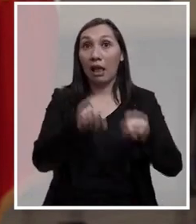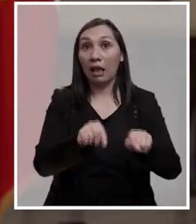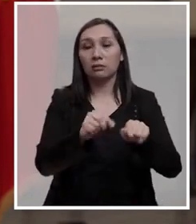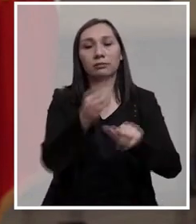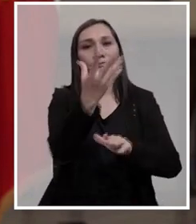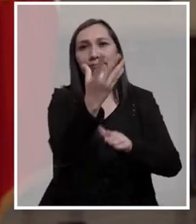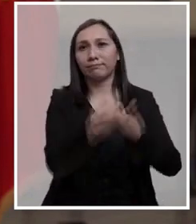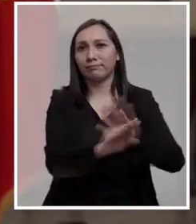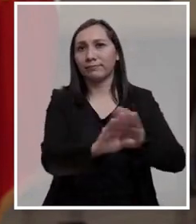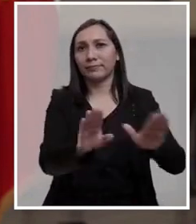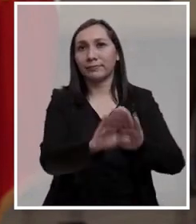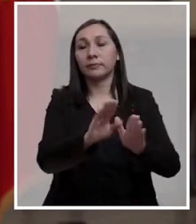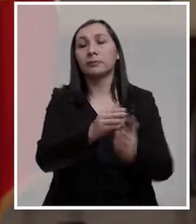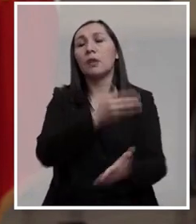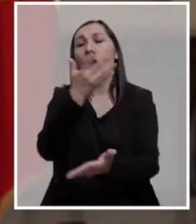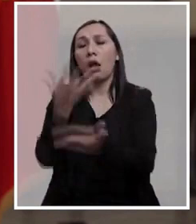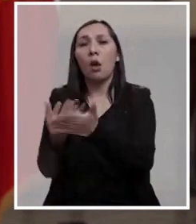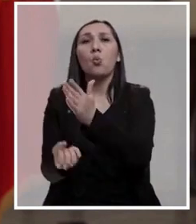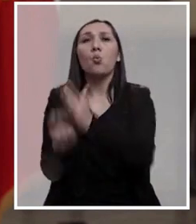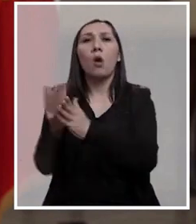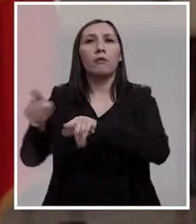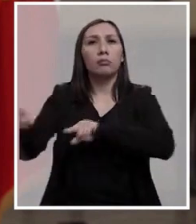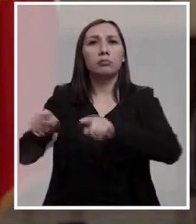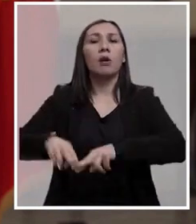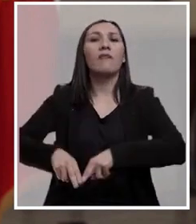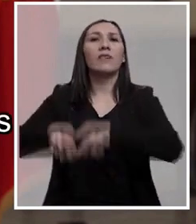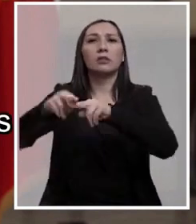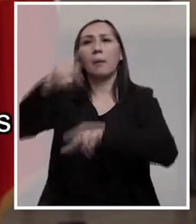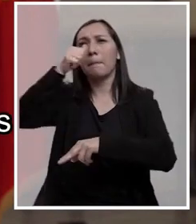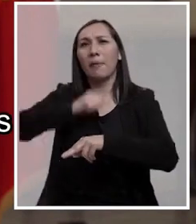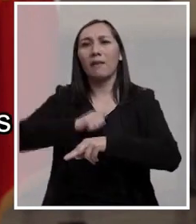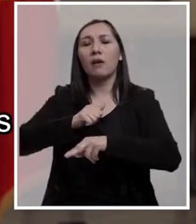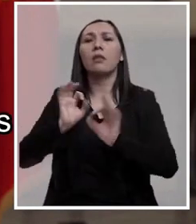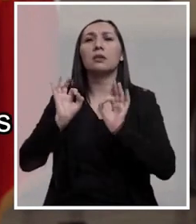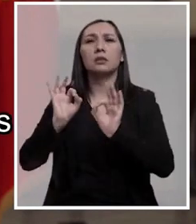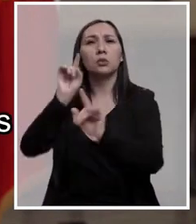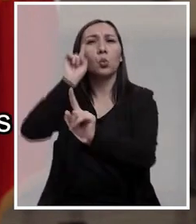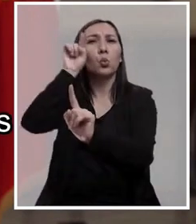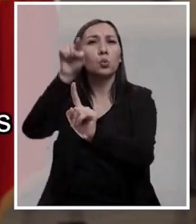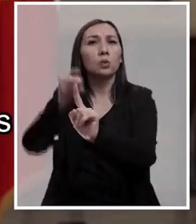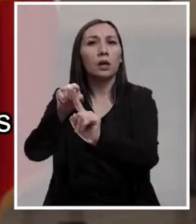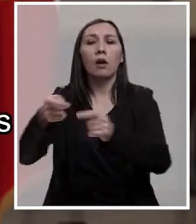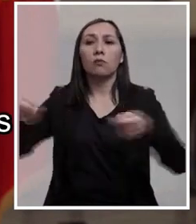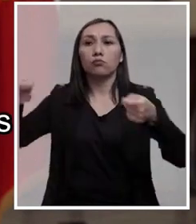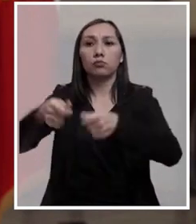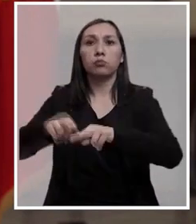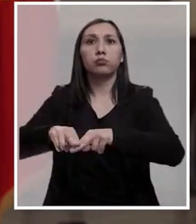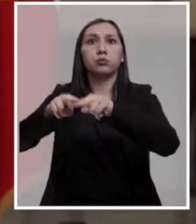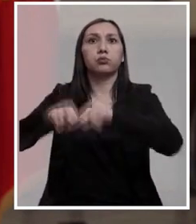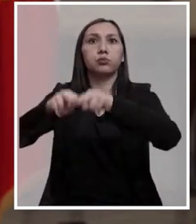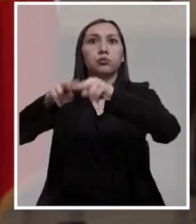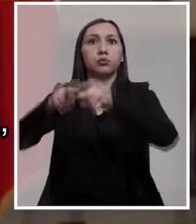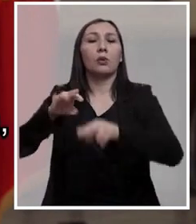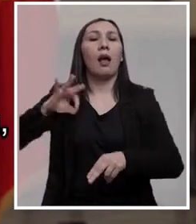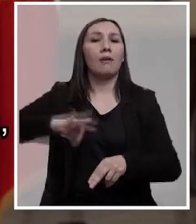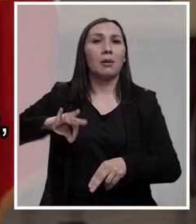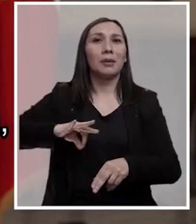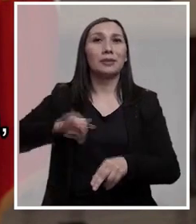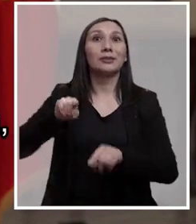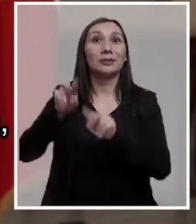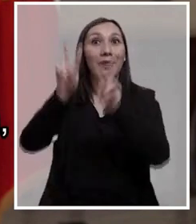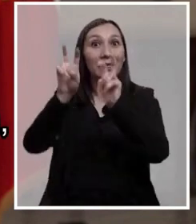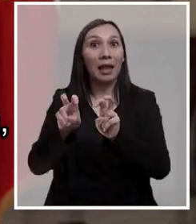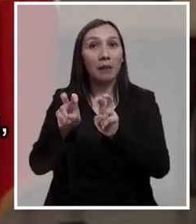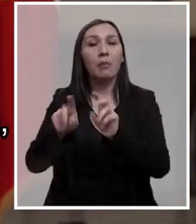terminan existirán nuevos gestores de inversión privados con el objeto exclusivo de invertir fondos previsionales y